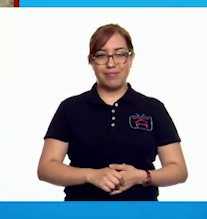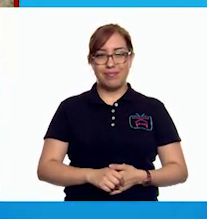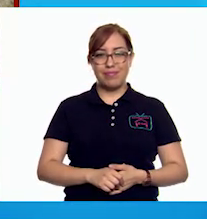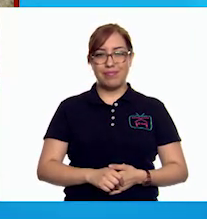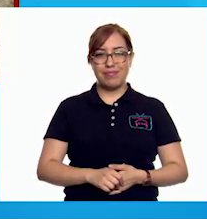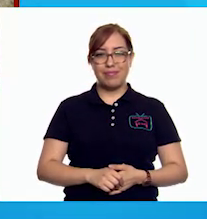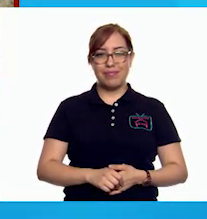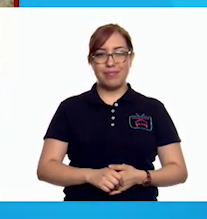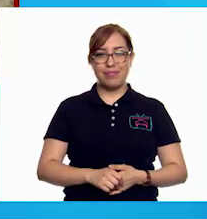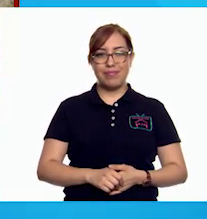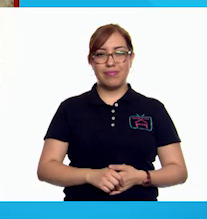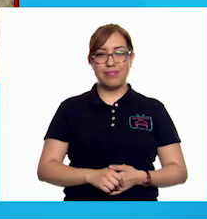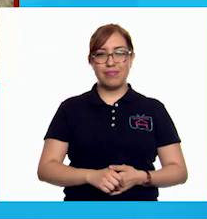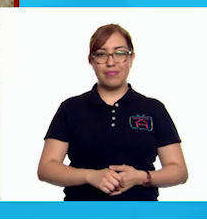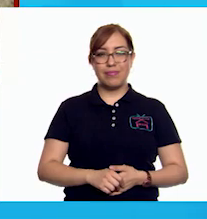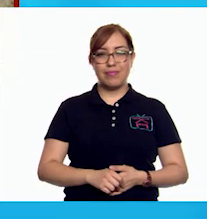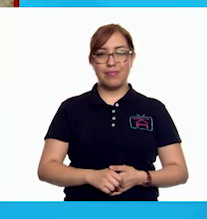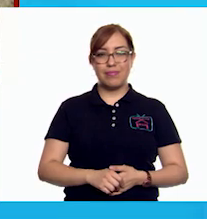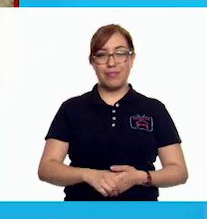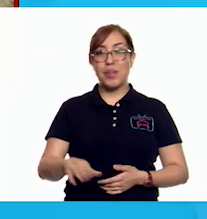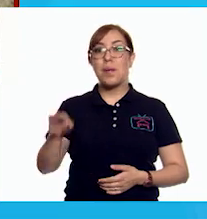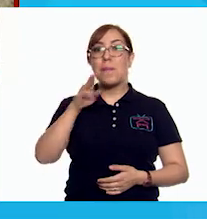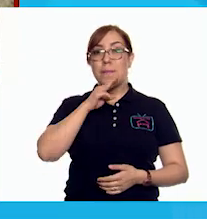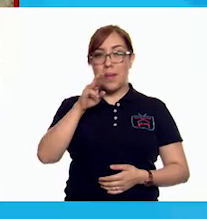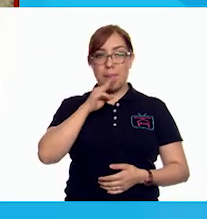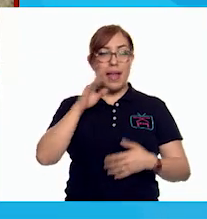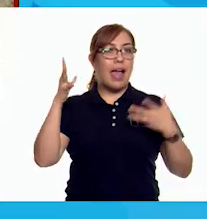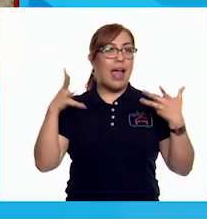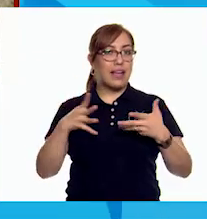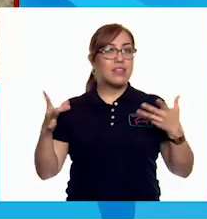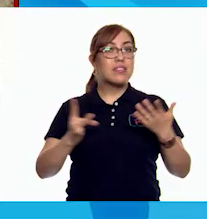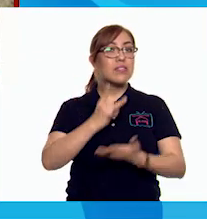Mi mamá hace las tortillas nomás de trigo.